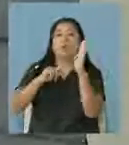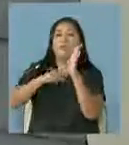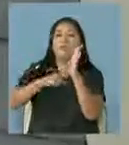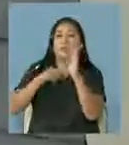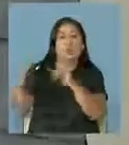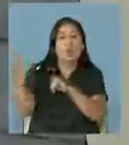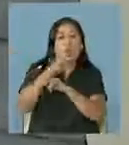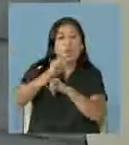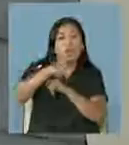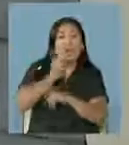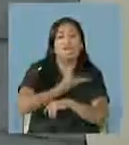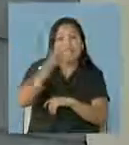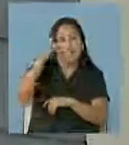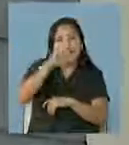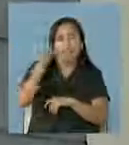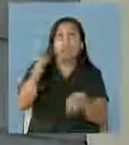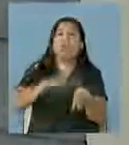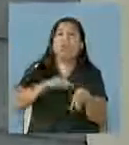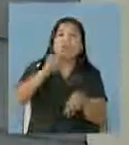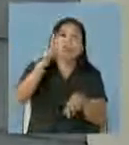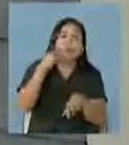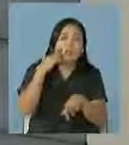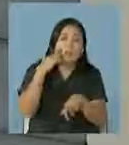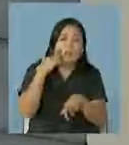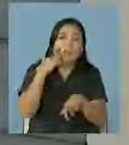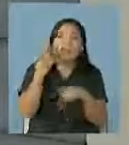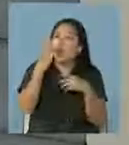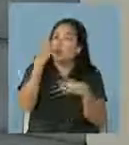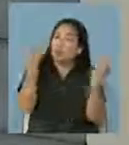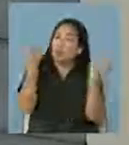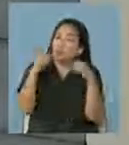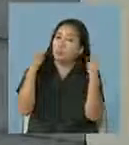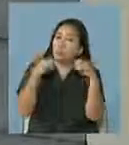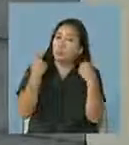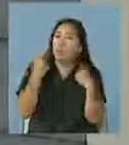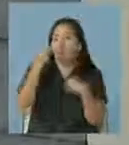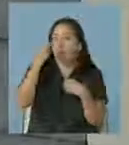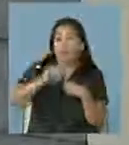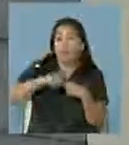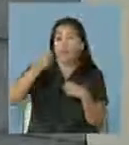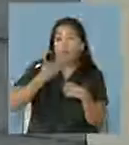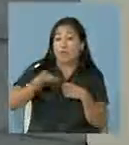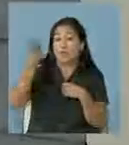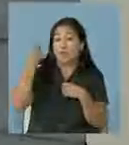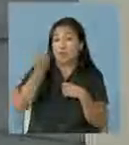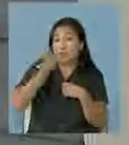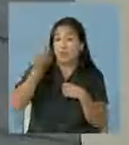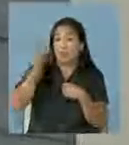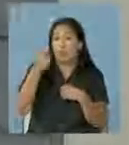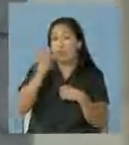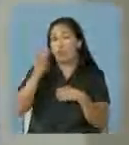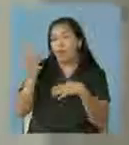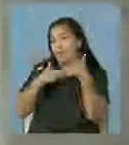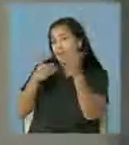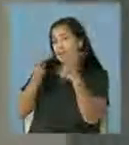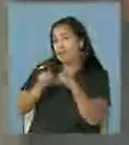enfrentar mañana a las 2 de la tarde a ferrocarril oeste un gimnasio que se ha preparado esta semana distinto después de haber ganado el fin de semana pasado vamos a